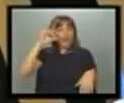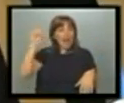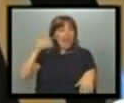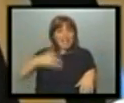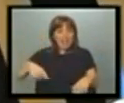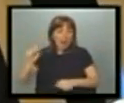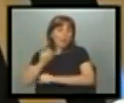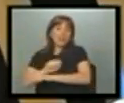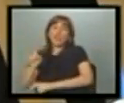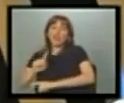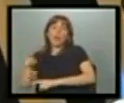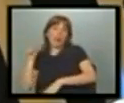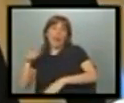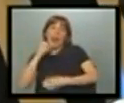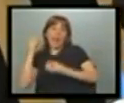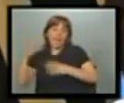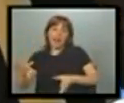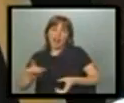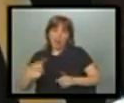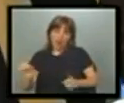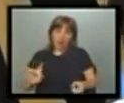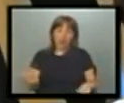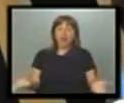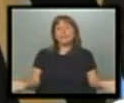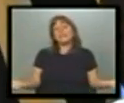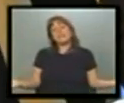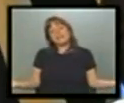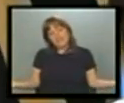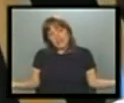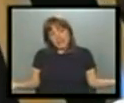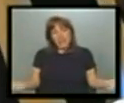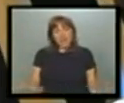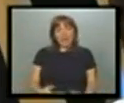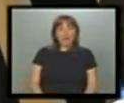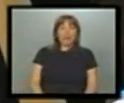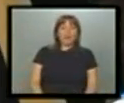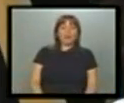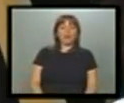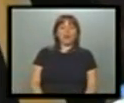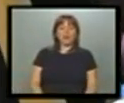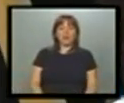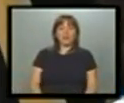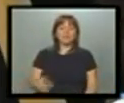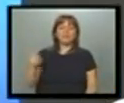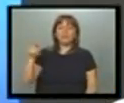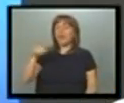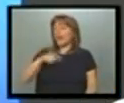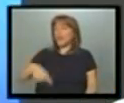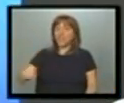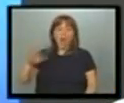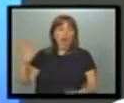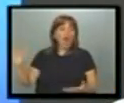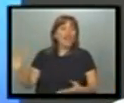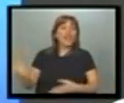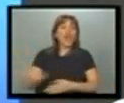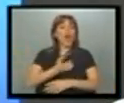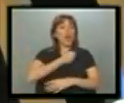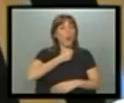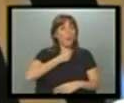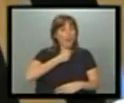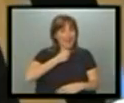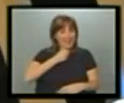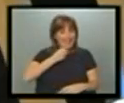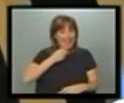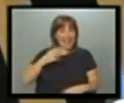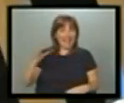Yo quiero decirte, no creo que para recuperar eso, si las 6 hectáreas compradas están dentro, sí, del parque Los Glaciares,